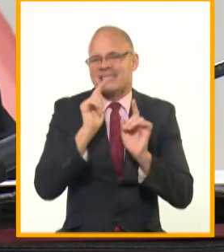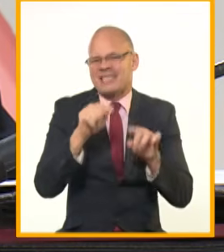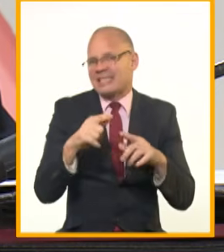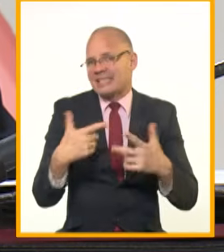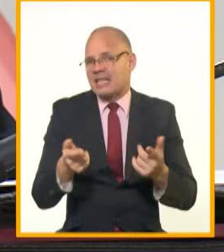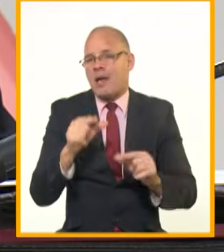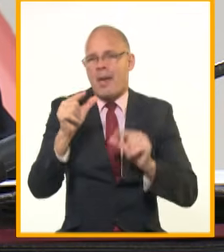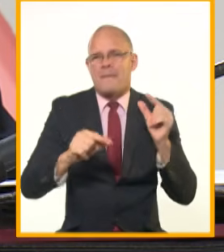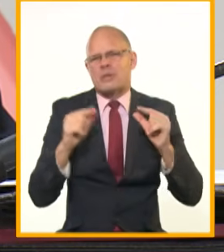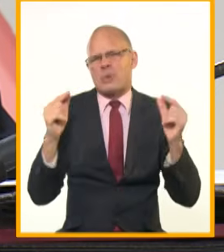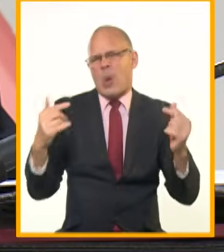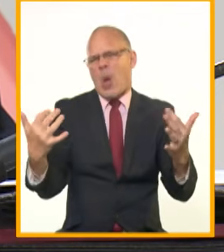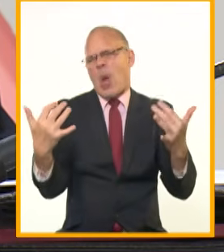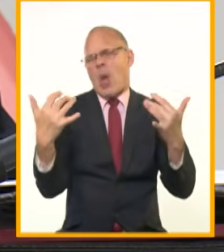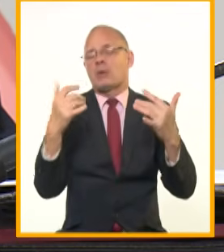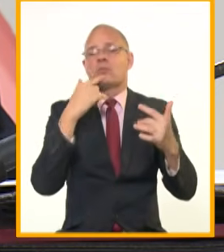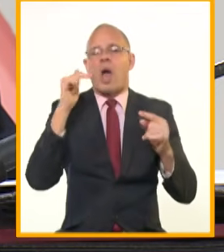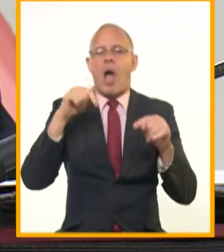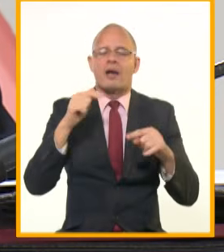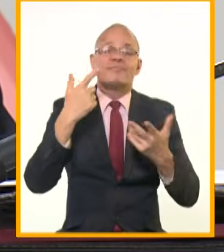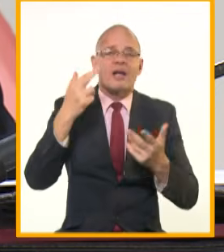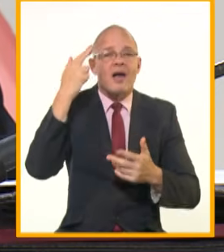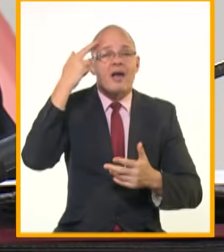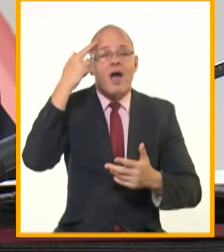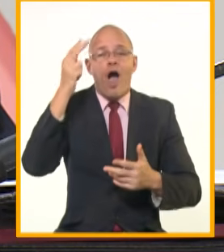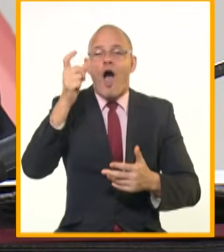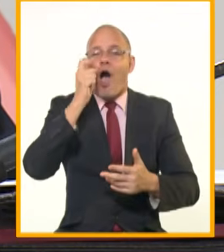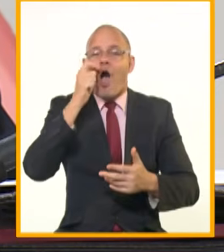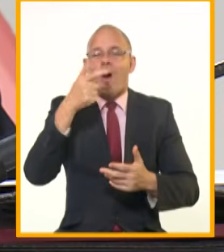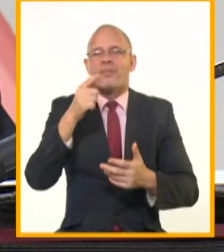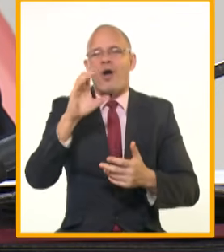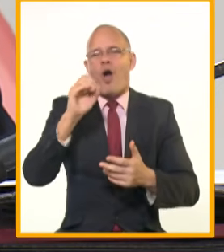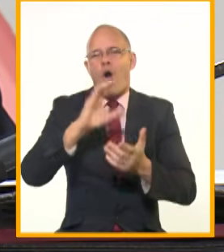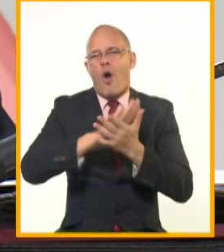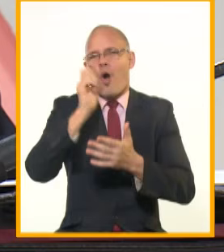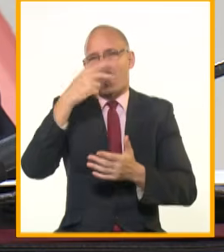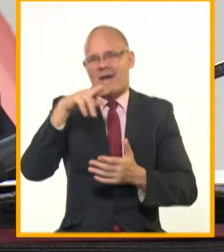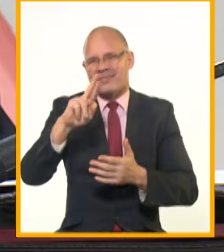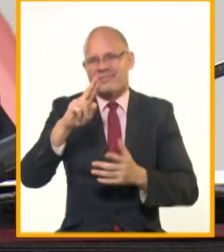que se hacía en homenaje al general panameño Omar Torrijos, quien